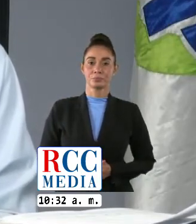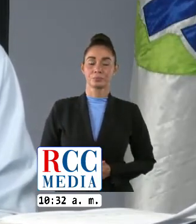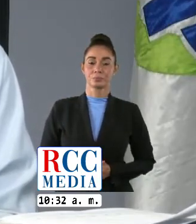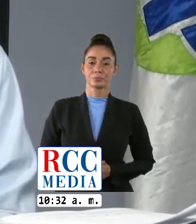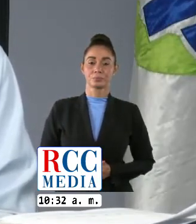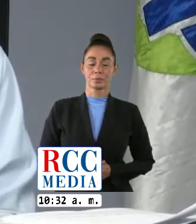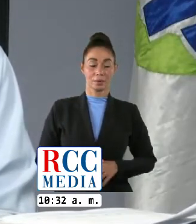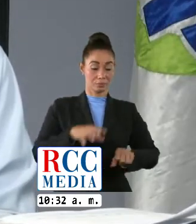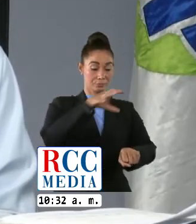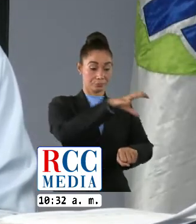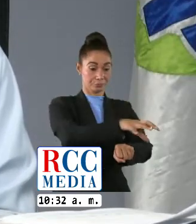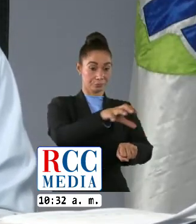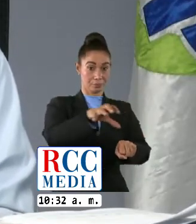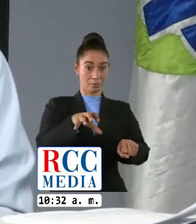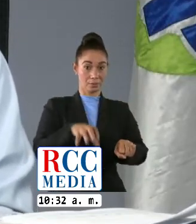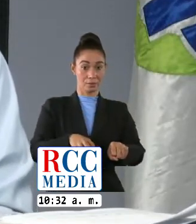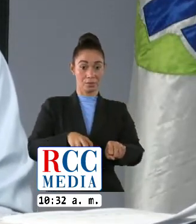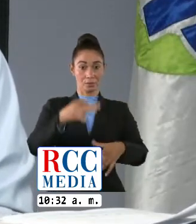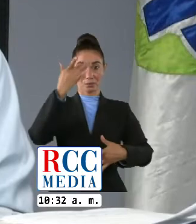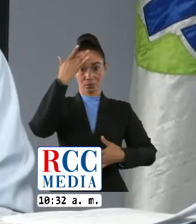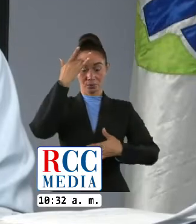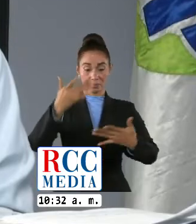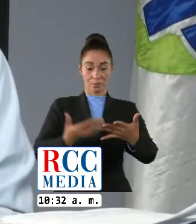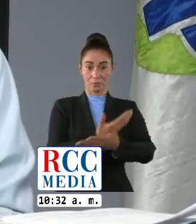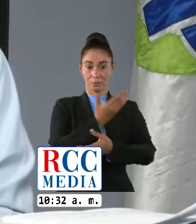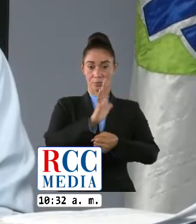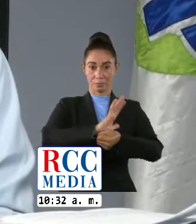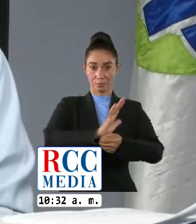La distribución de los nuevos casos